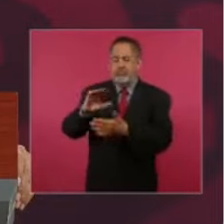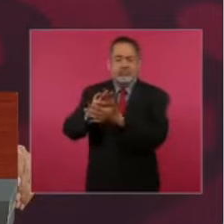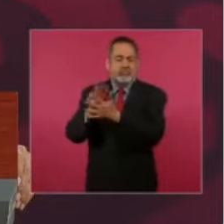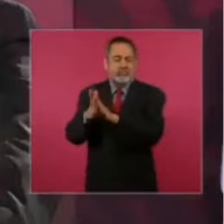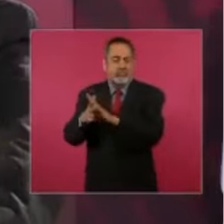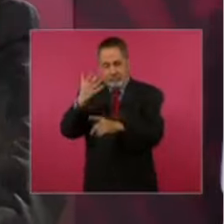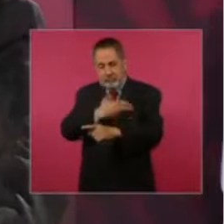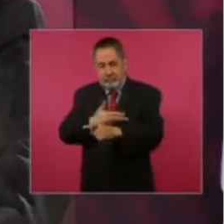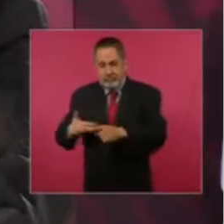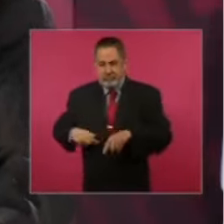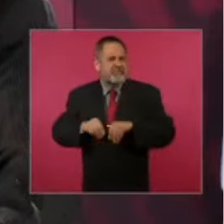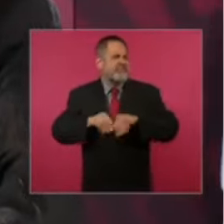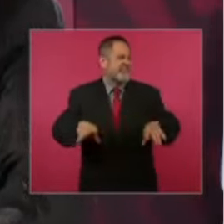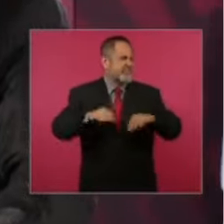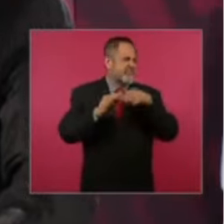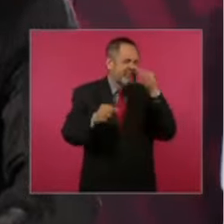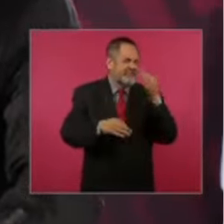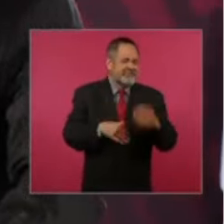y reproducirlo